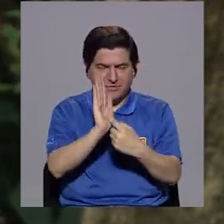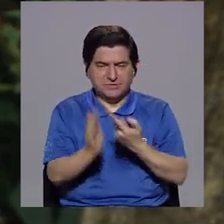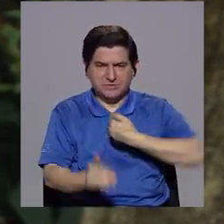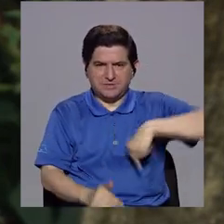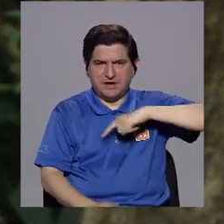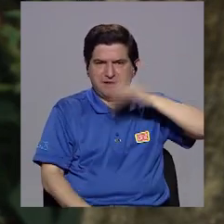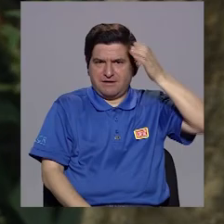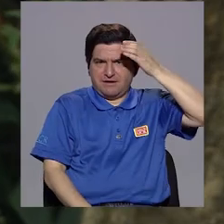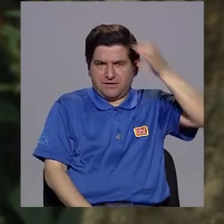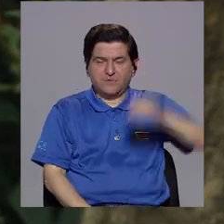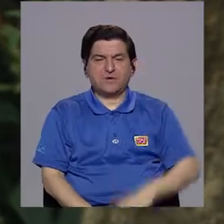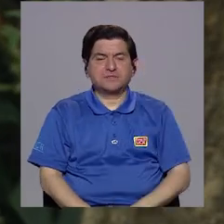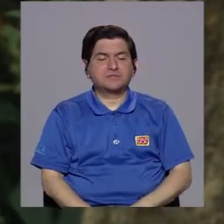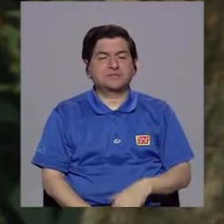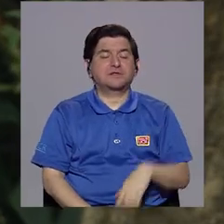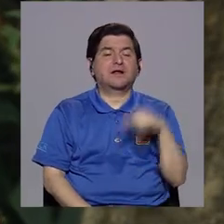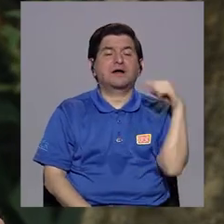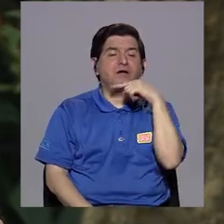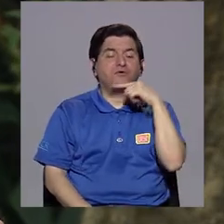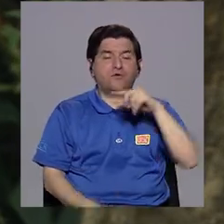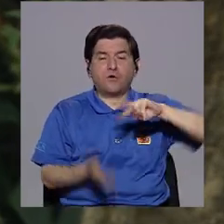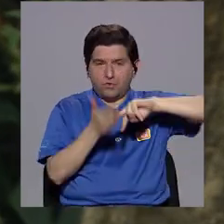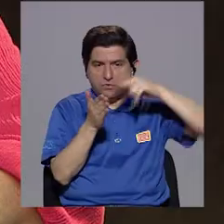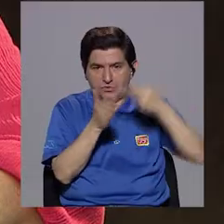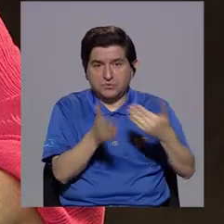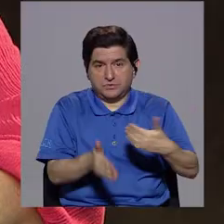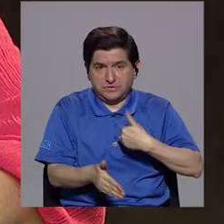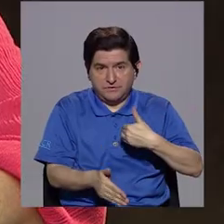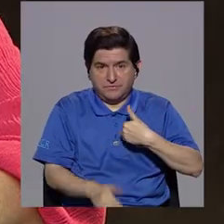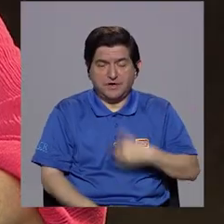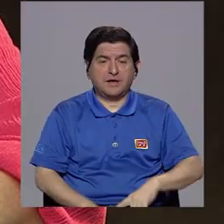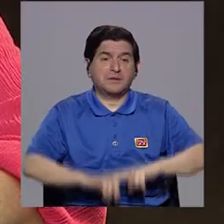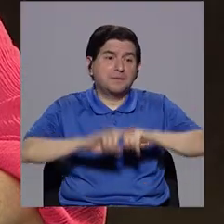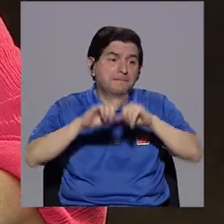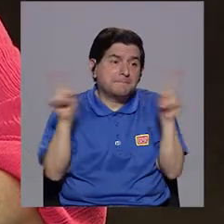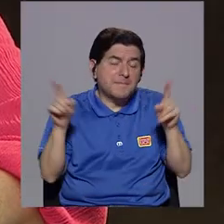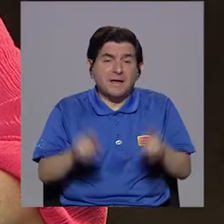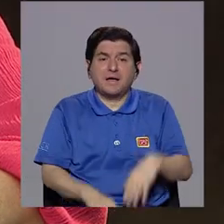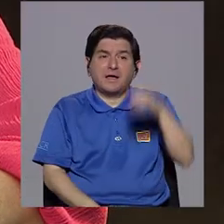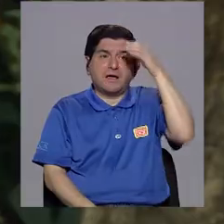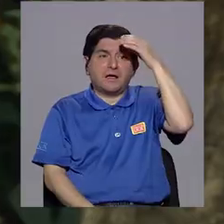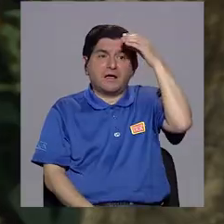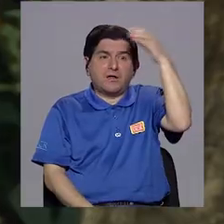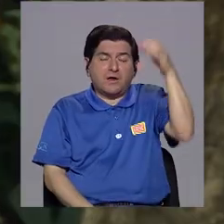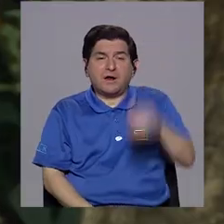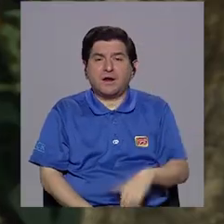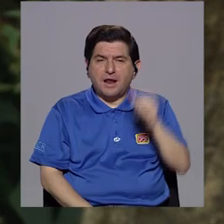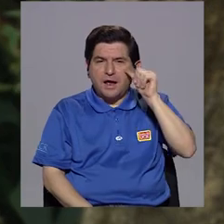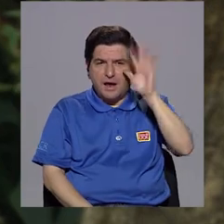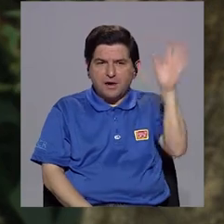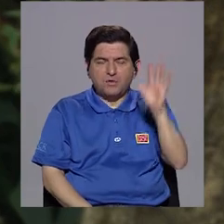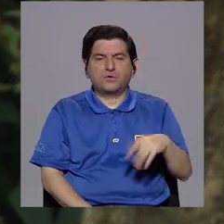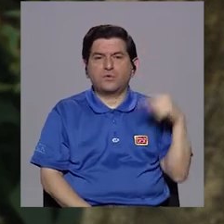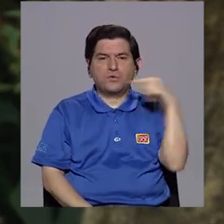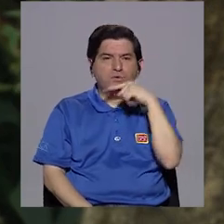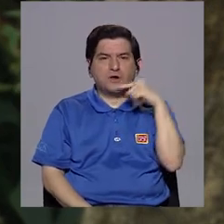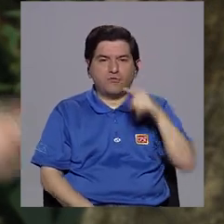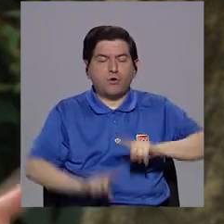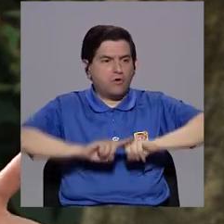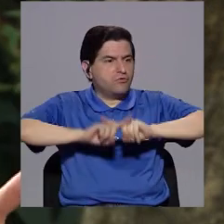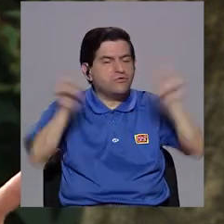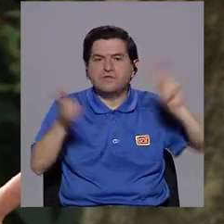en nuestra cultura uh-huh. el rojo significa una cosa. Pero en la cultura oriental, por ejemplo, el rojo